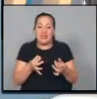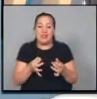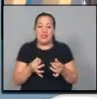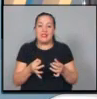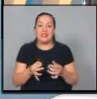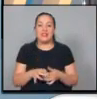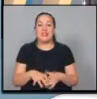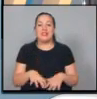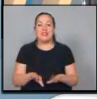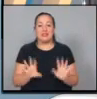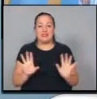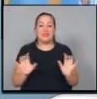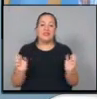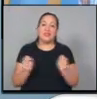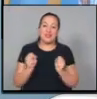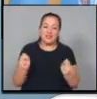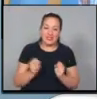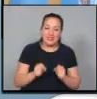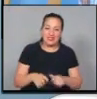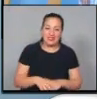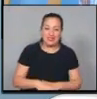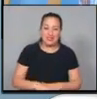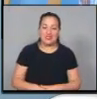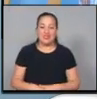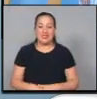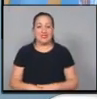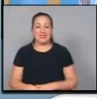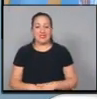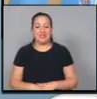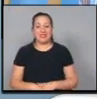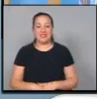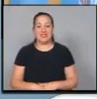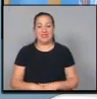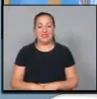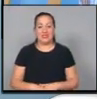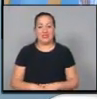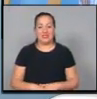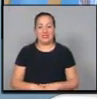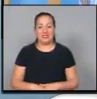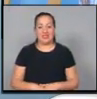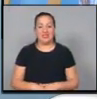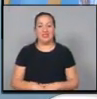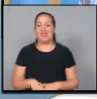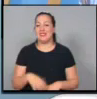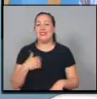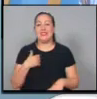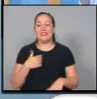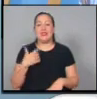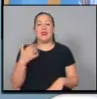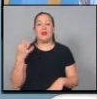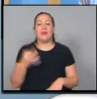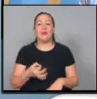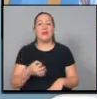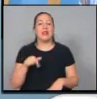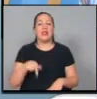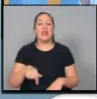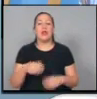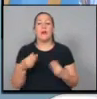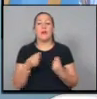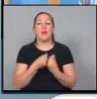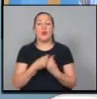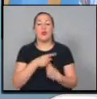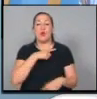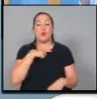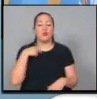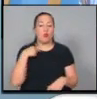gastó menos. El viático en la avenida Juan B. Justo. Comprando pullover. Claro, es que nos fuimos corriendo casi, porque está lleno de pullovers. Déjame